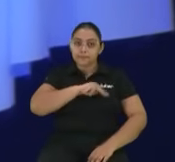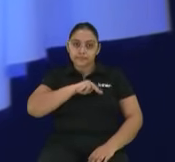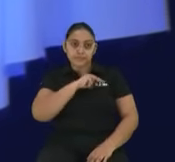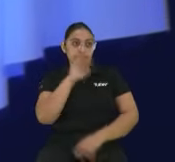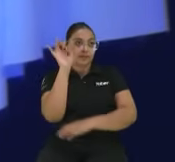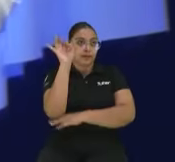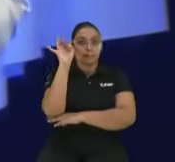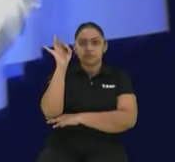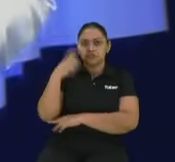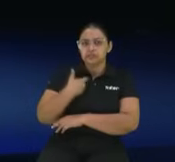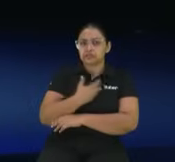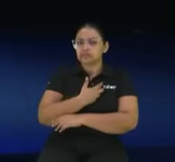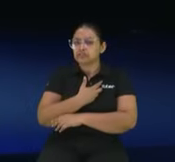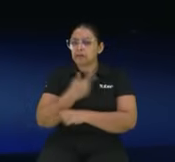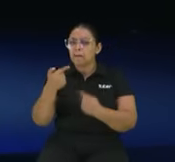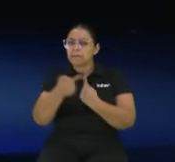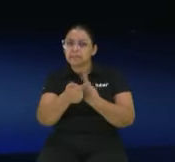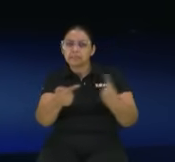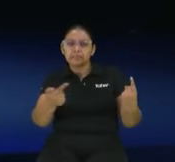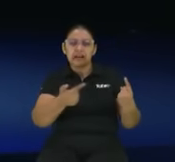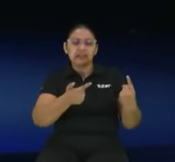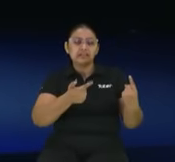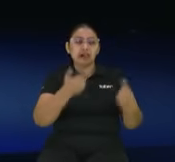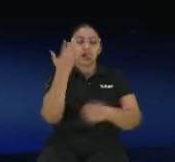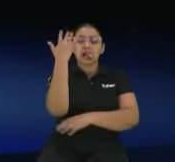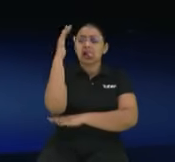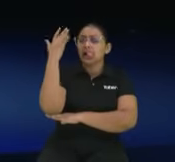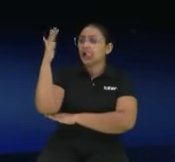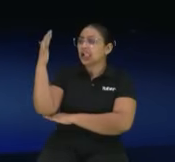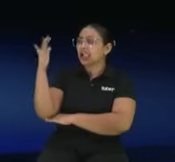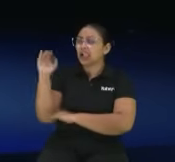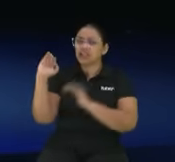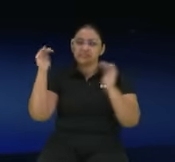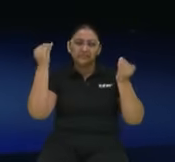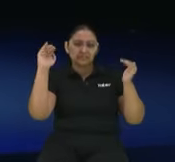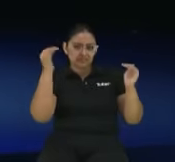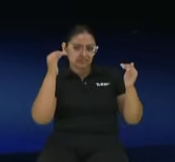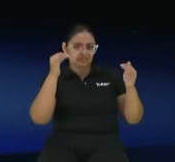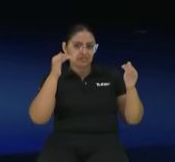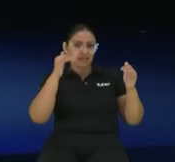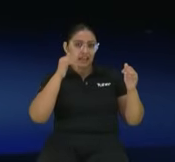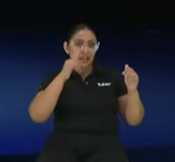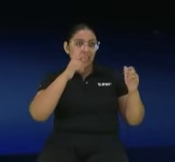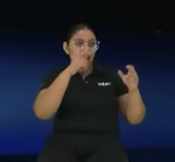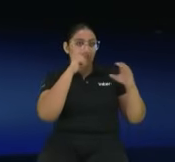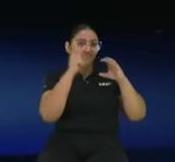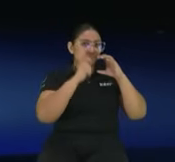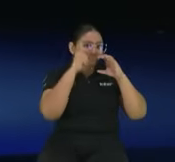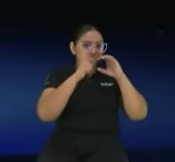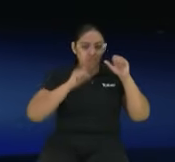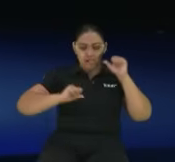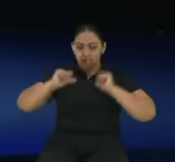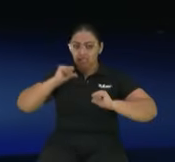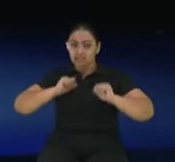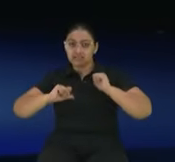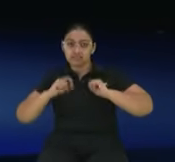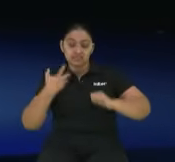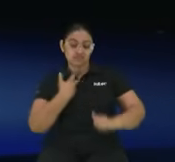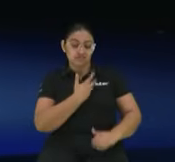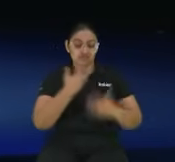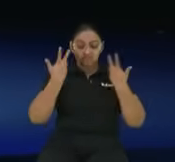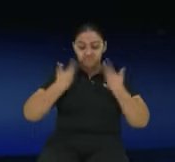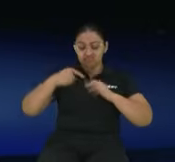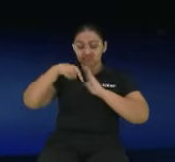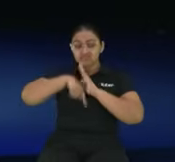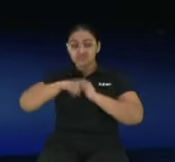parecemos actores de cine y somos tan grandes y nos creemos tan importantes y somos tan